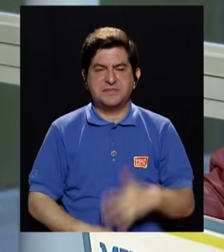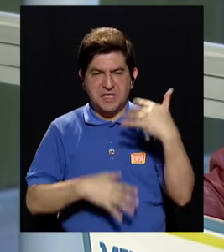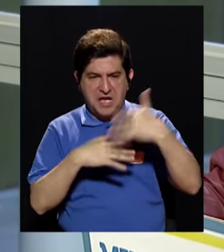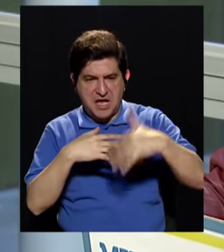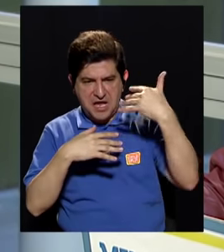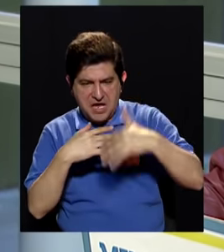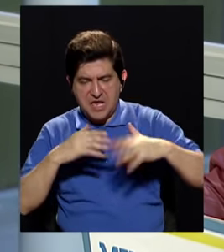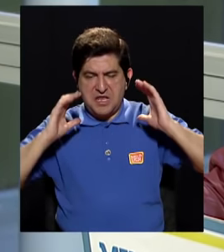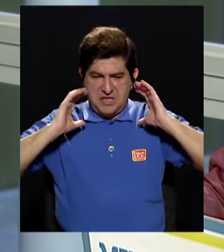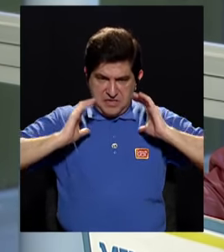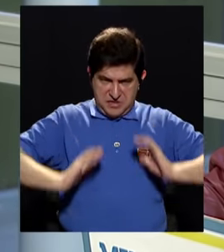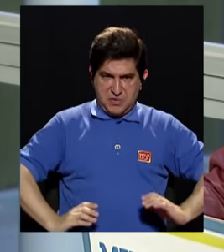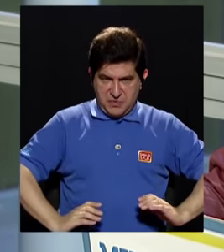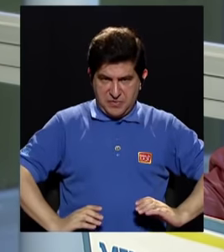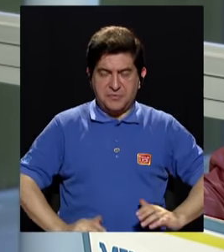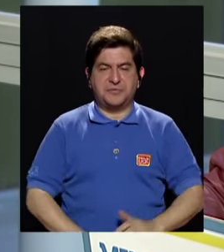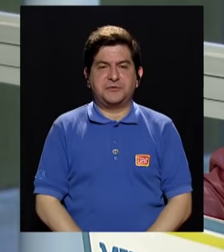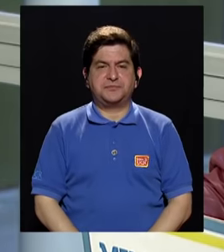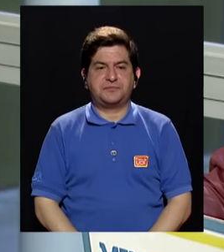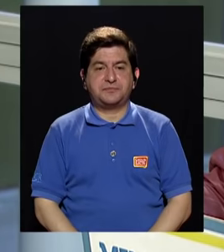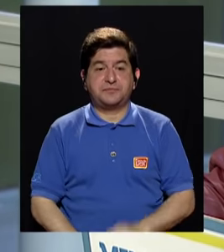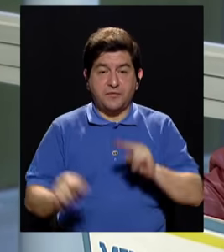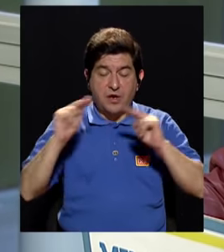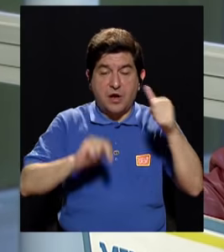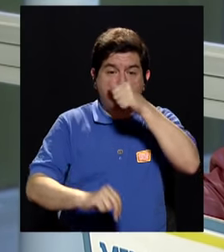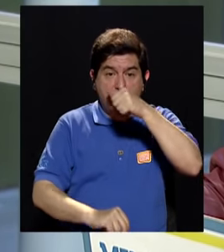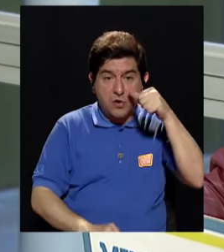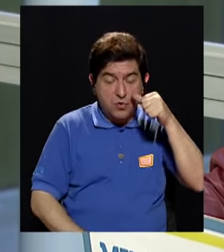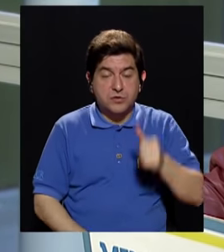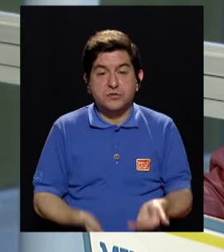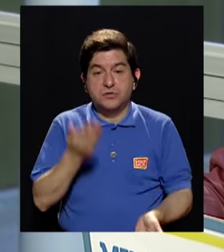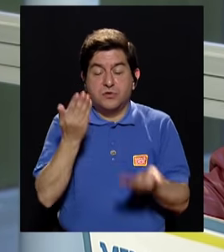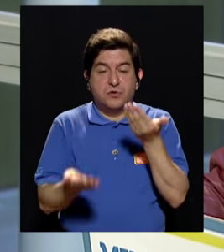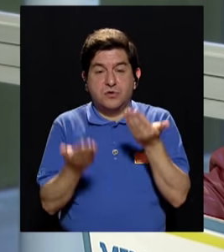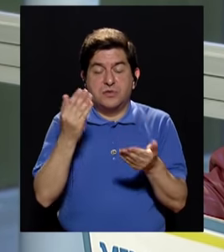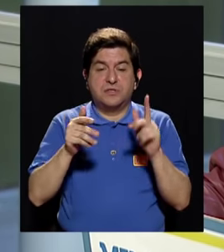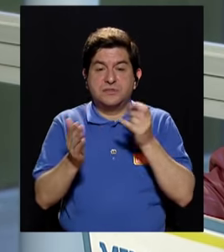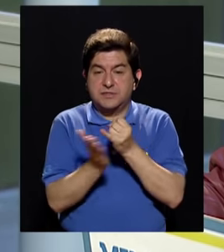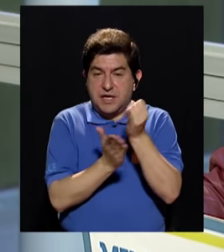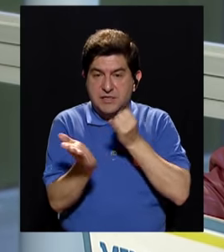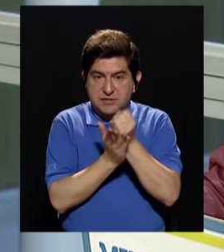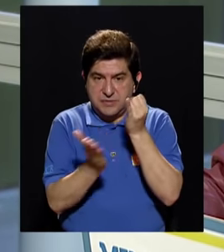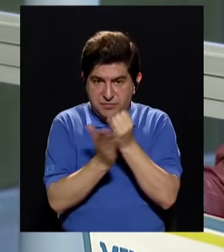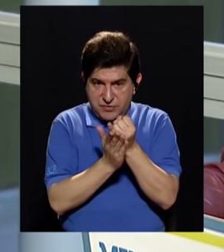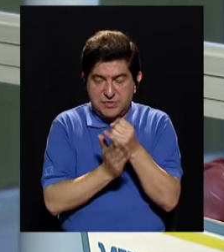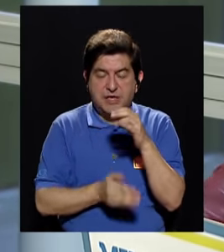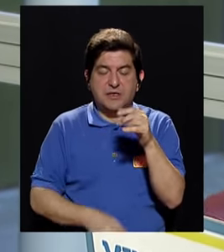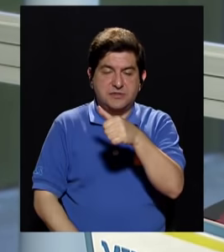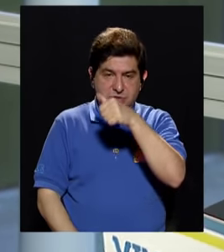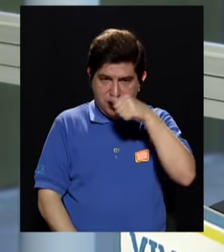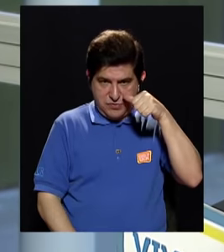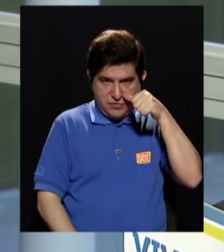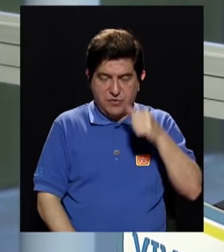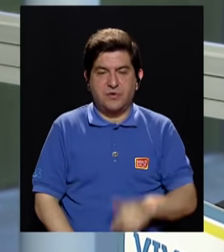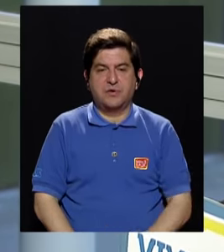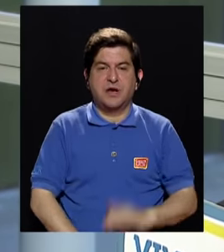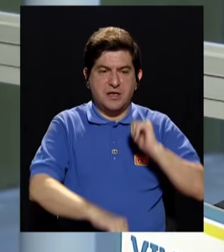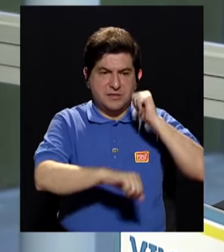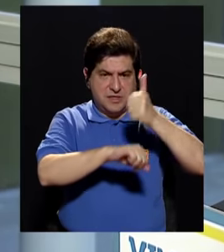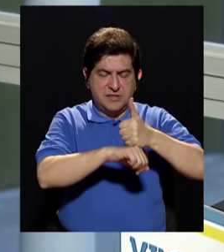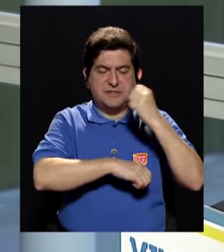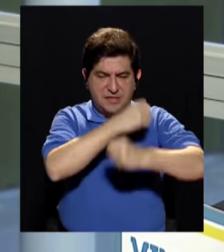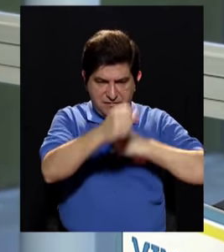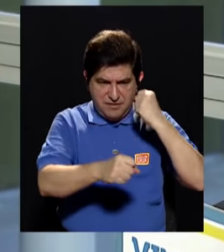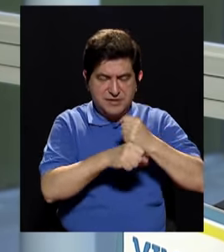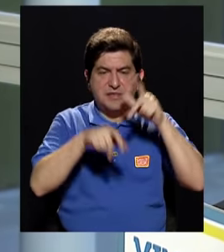lesiones corporales este de narcotráfico cuando haya por ejemplo investigación por psicotrópicos determinación de